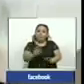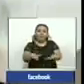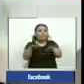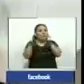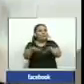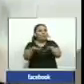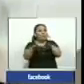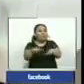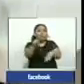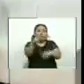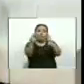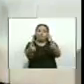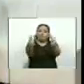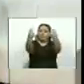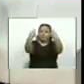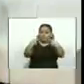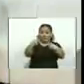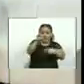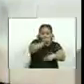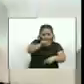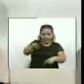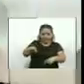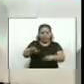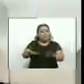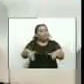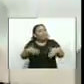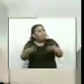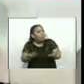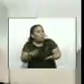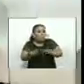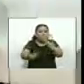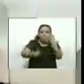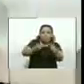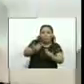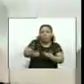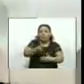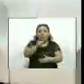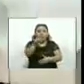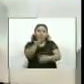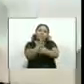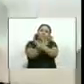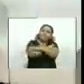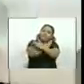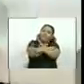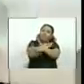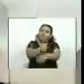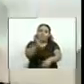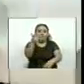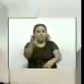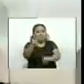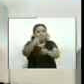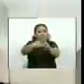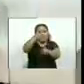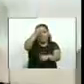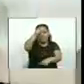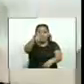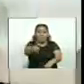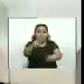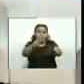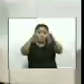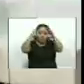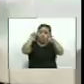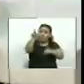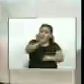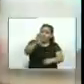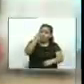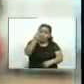Gracias por habernos sintonizado esta semana y por permitirnos contarles las noticias. Que descansen, que tengan un buen fin de semana. Feliz noche. Los esperamos el